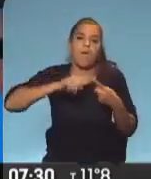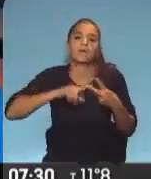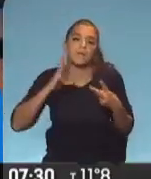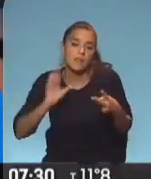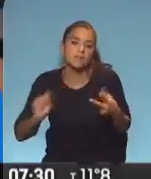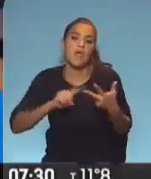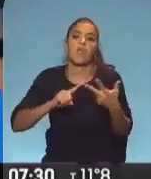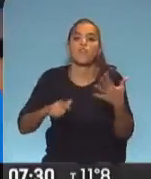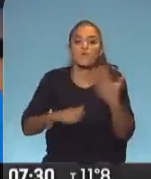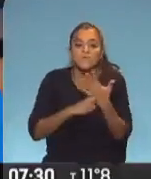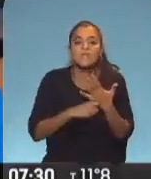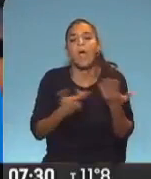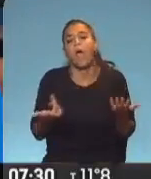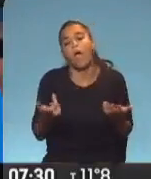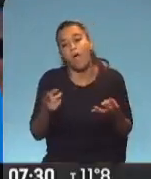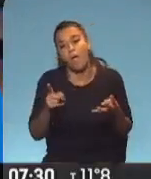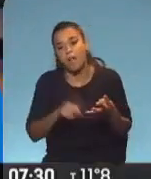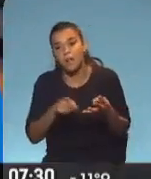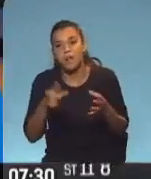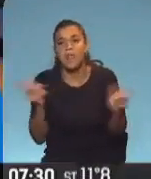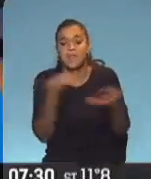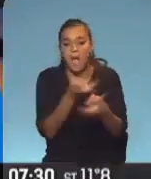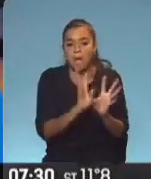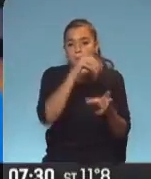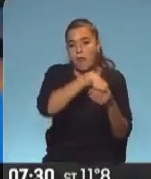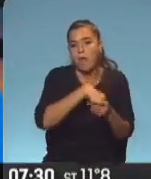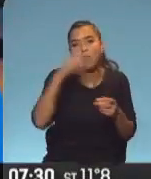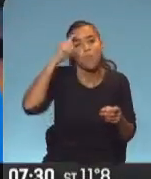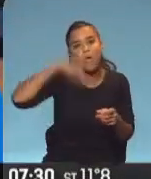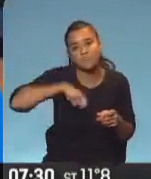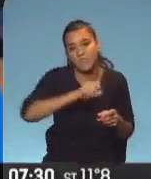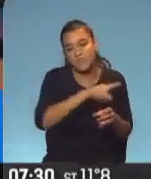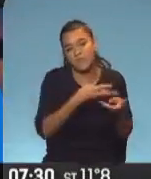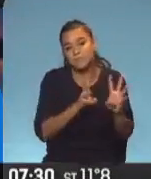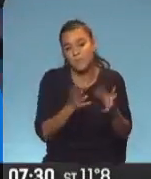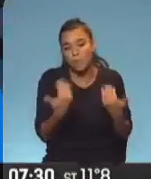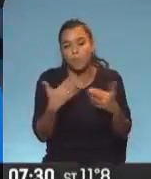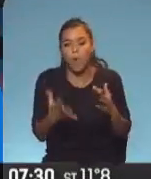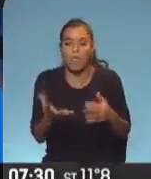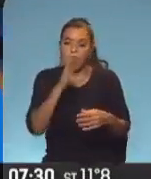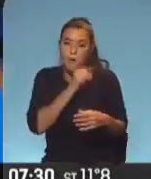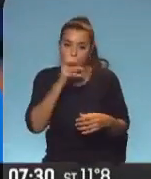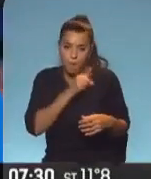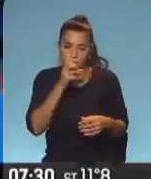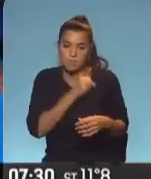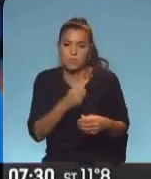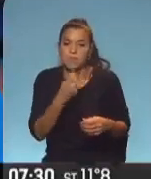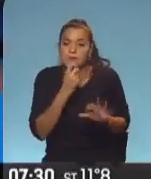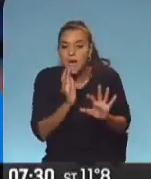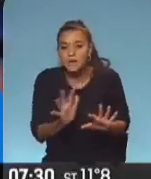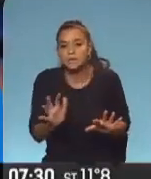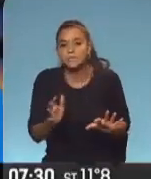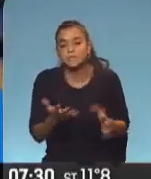secretarios, fiscales, ni hablar de camaristas, ni mucho menos jueces de la Corte, no tienen espalda como para aguantar si es que se